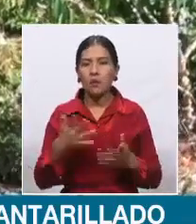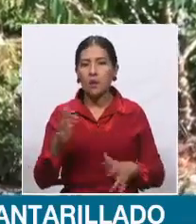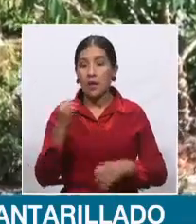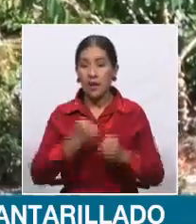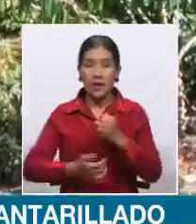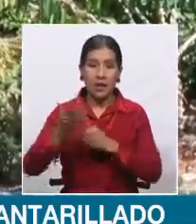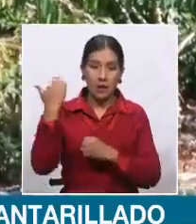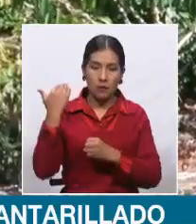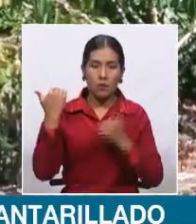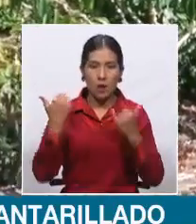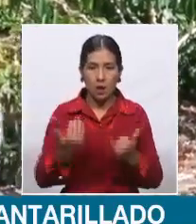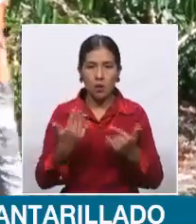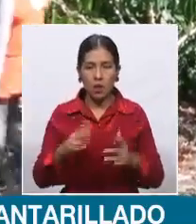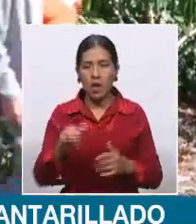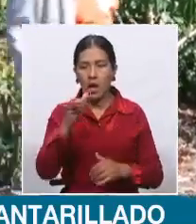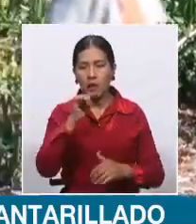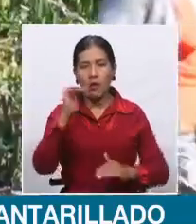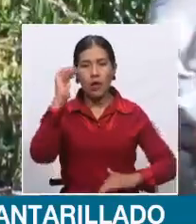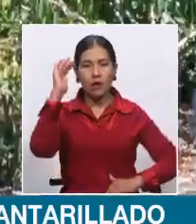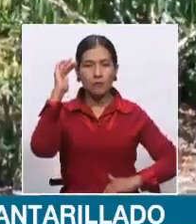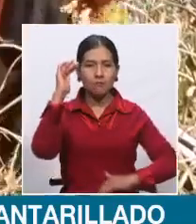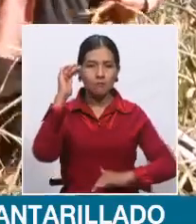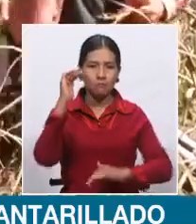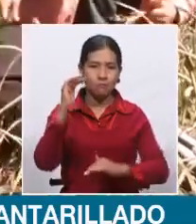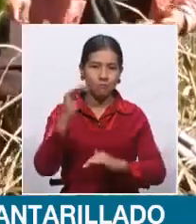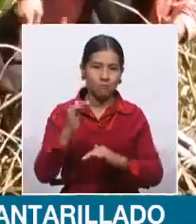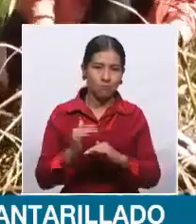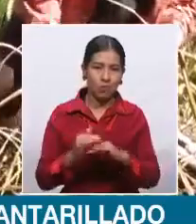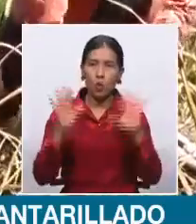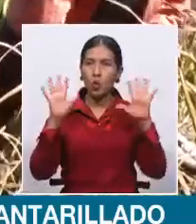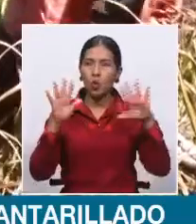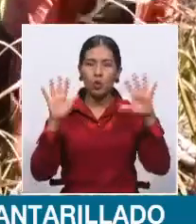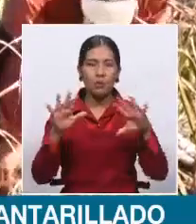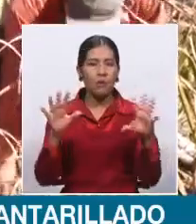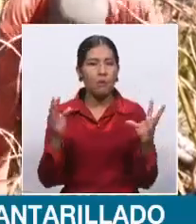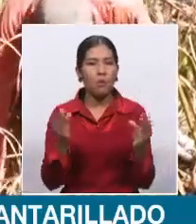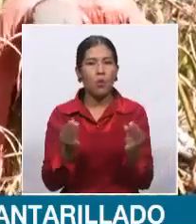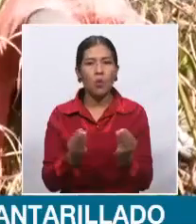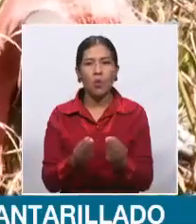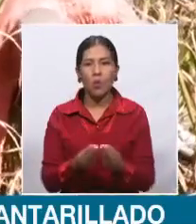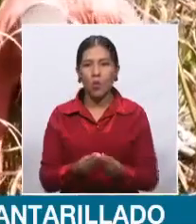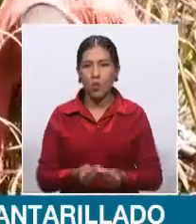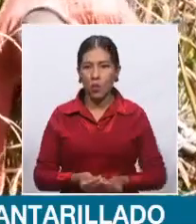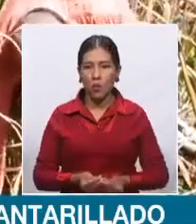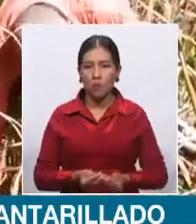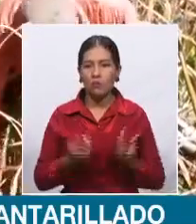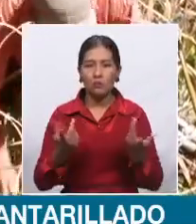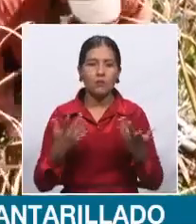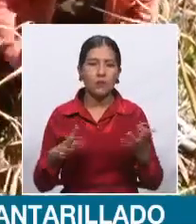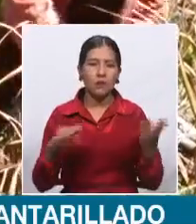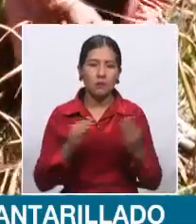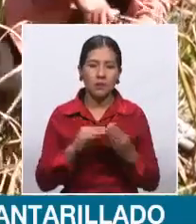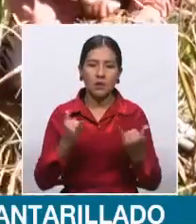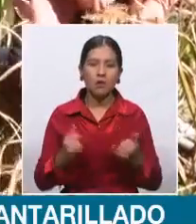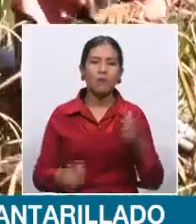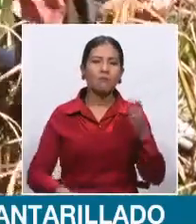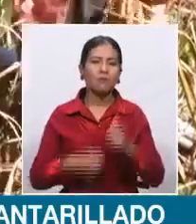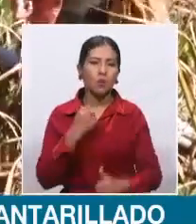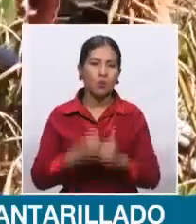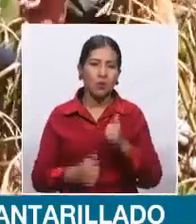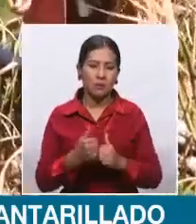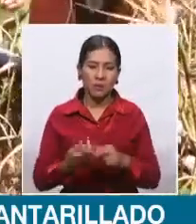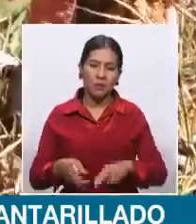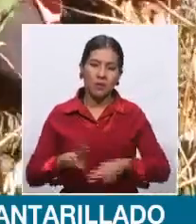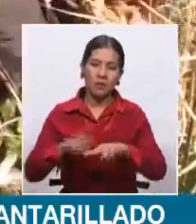y esta gestión una escasez de las precipitaciones pluviales, ¿no? Pues esto está ocasionando una serie